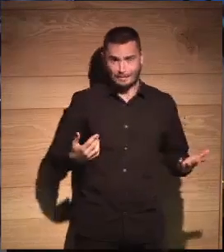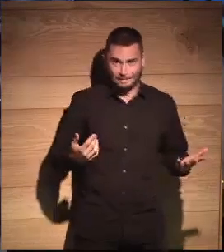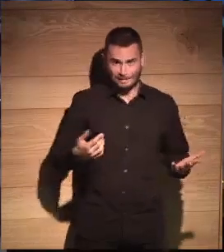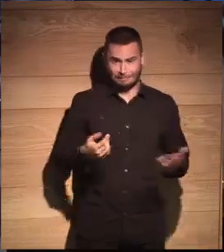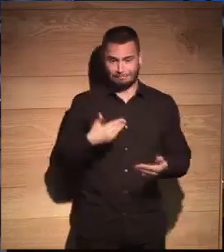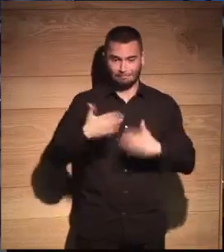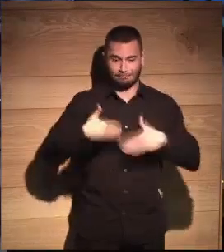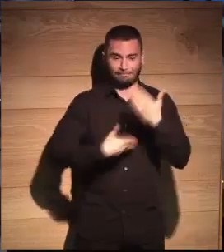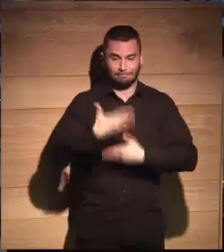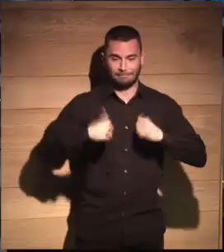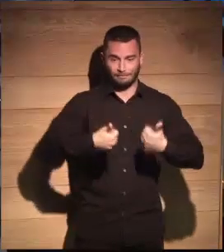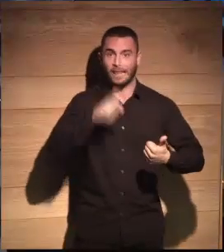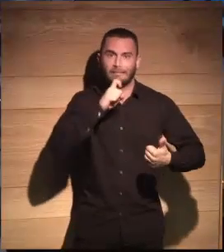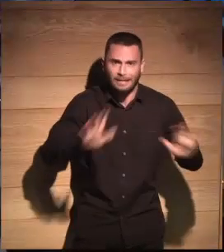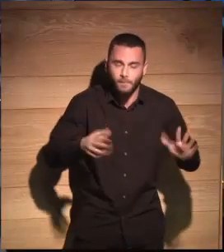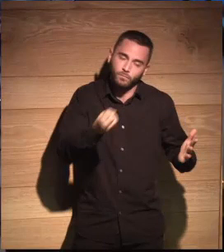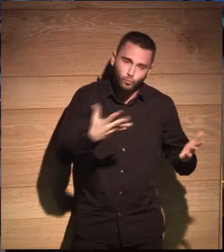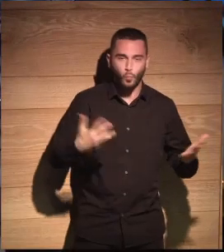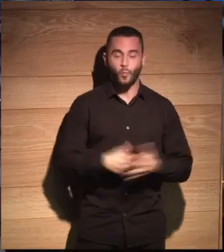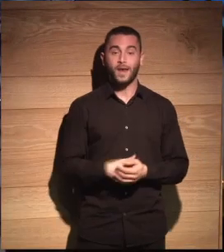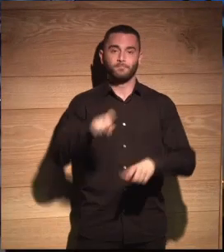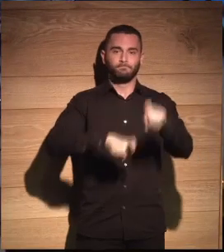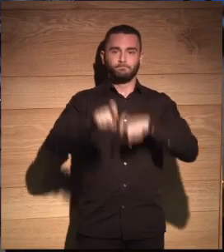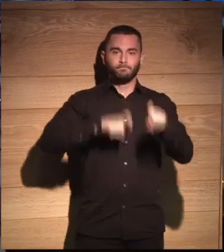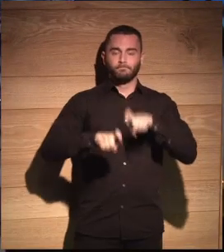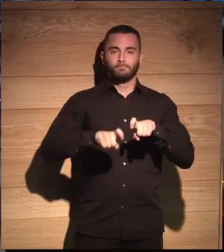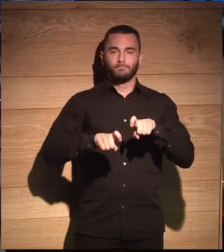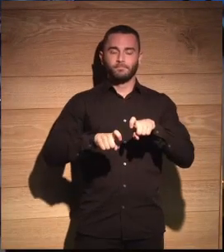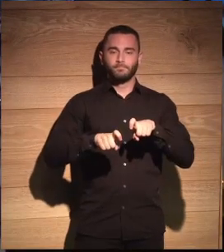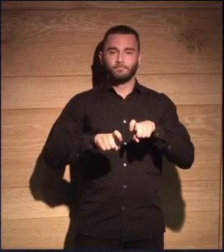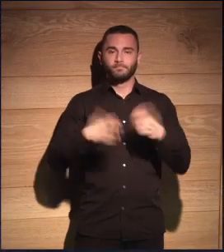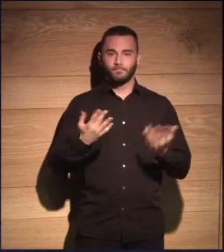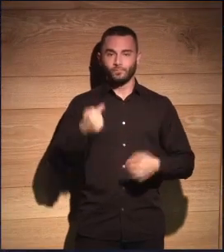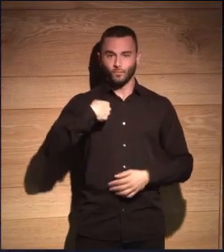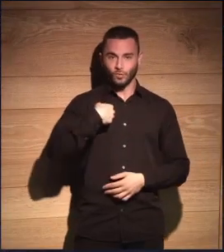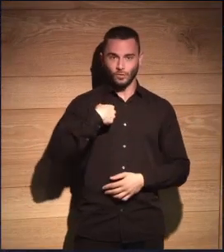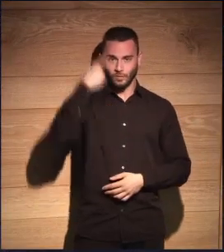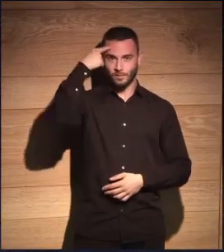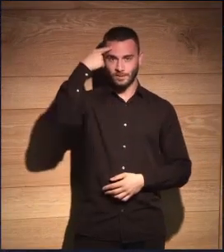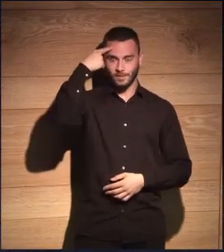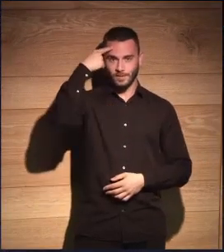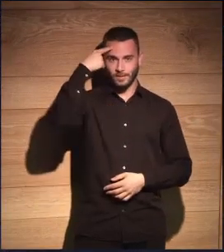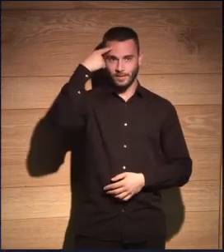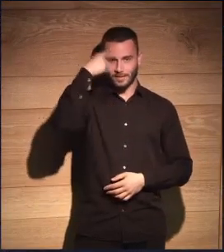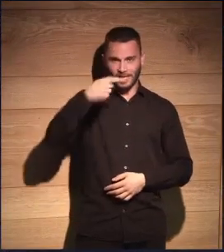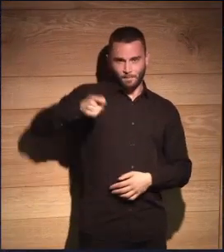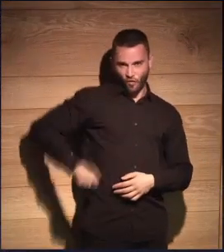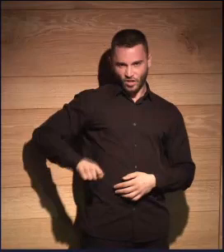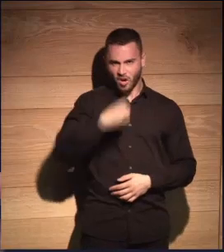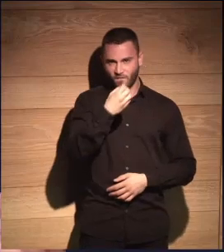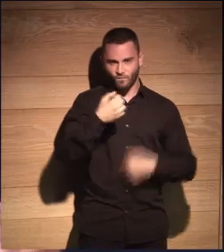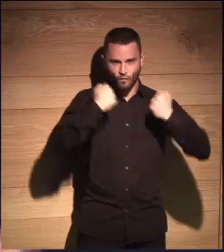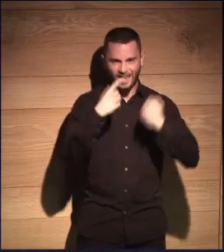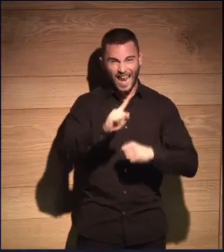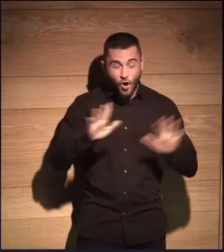difícil, pero bueno. Pues sí, un poco lo que, retomando... Sé que no queda muy muy profesional,